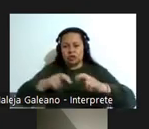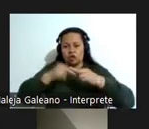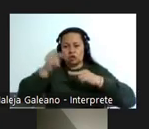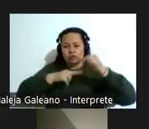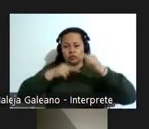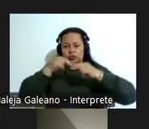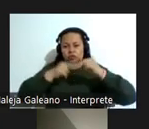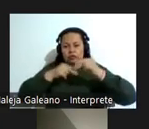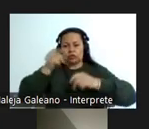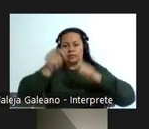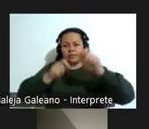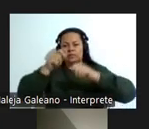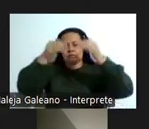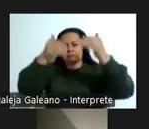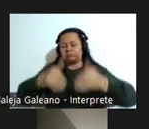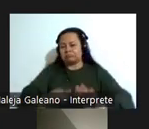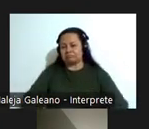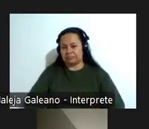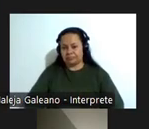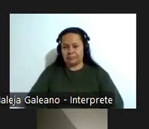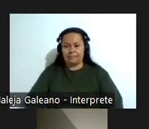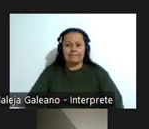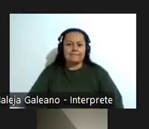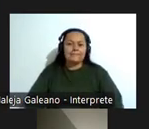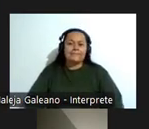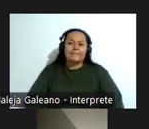con discapacidad.